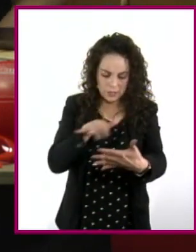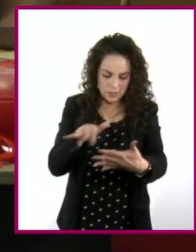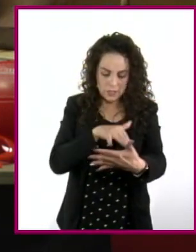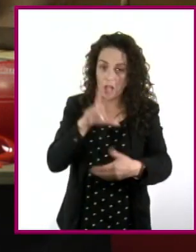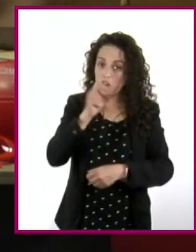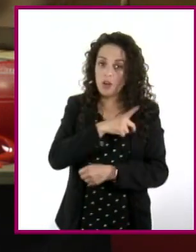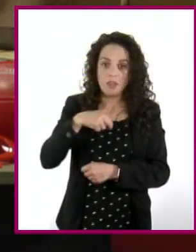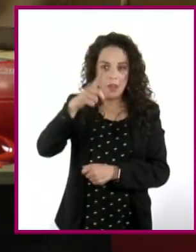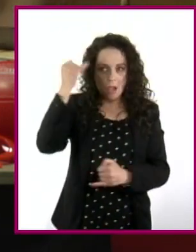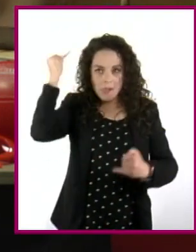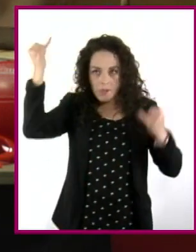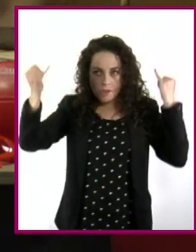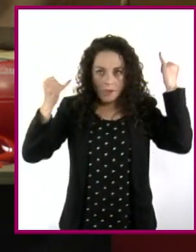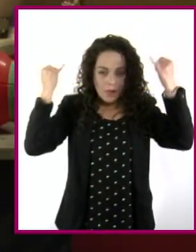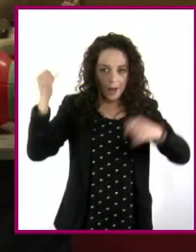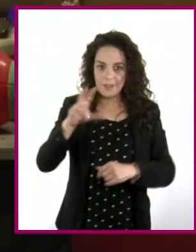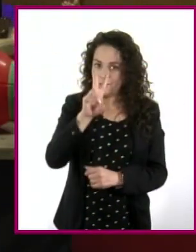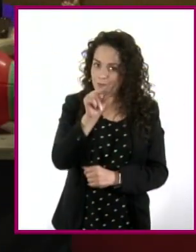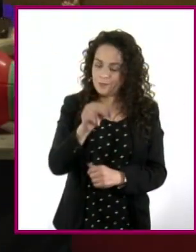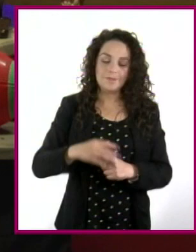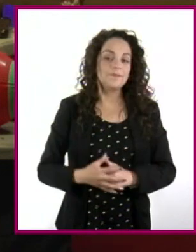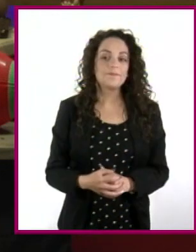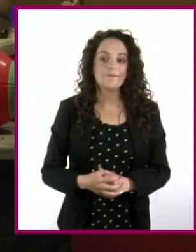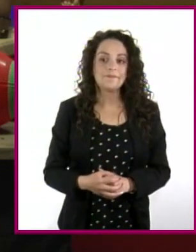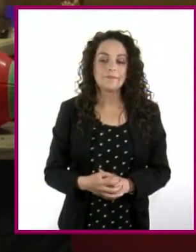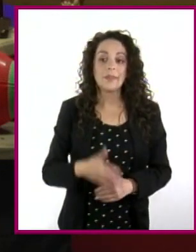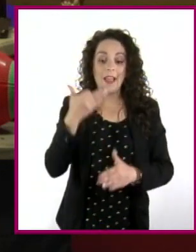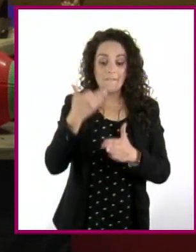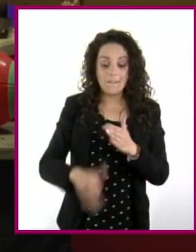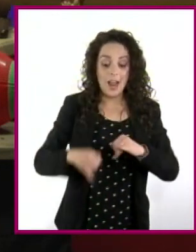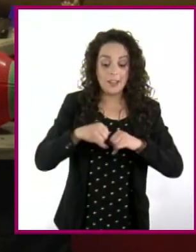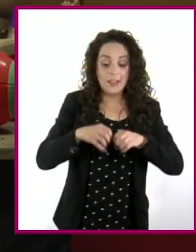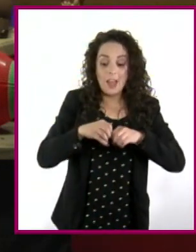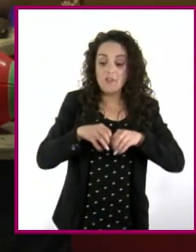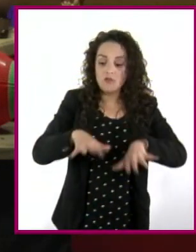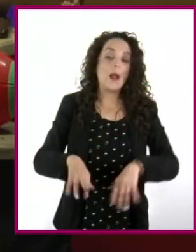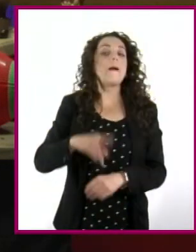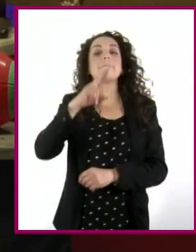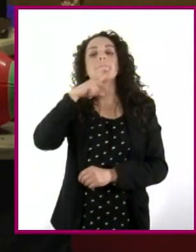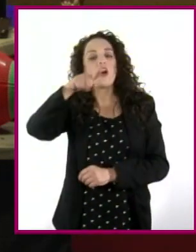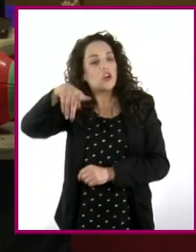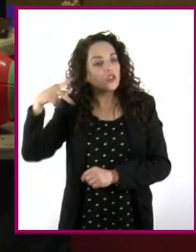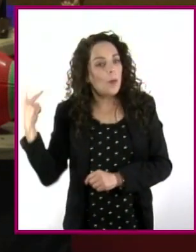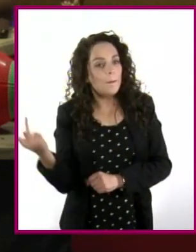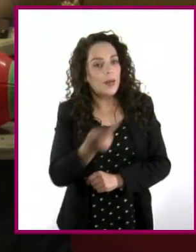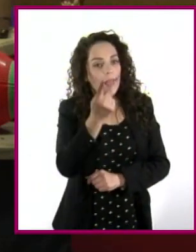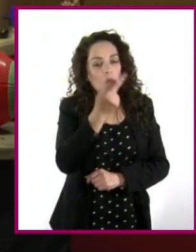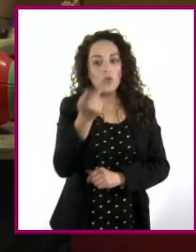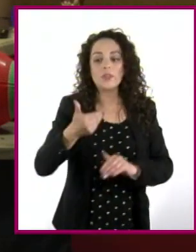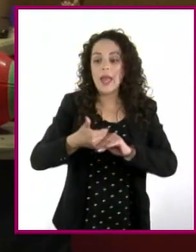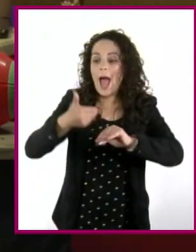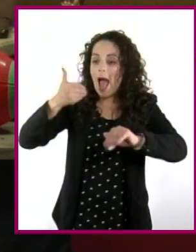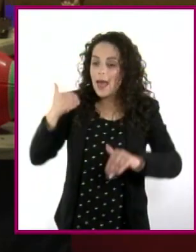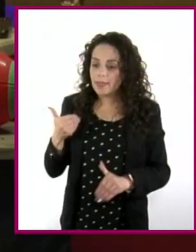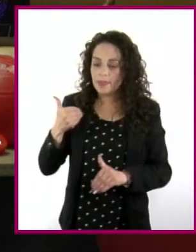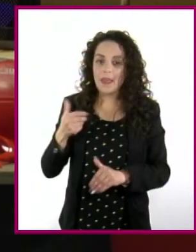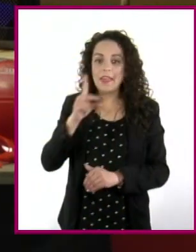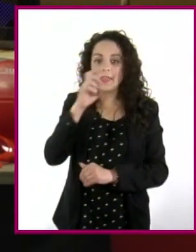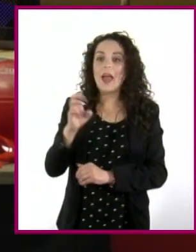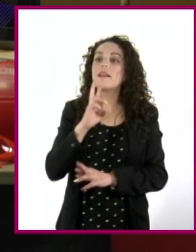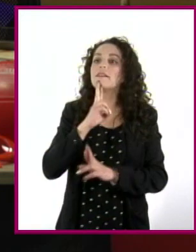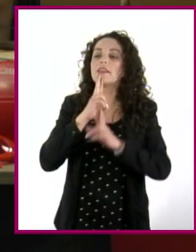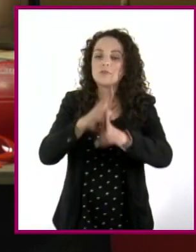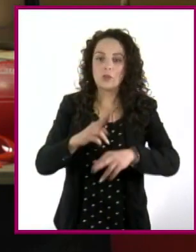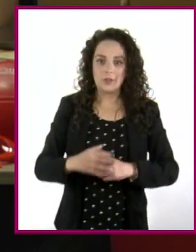imaginas alrededor de lo que se dice. Si te falta información, es mejor que preguntes antes de que des una respuesta.